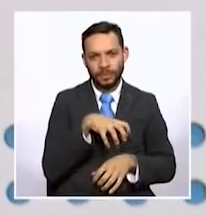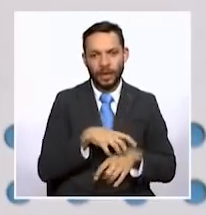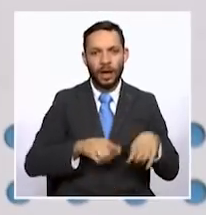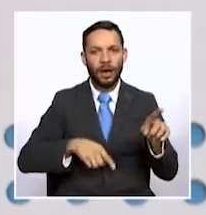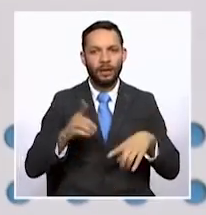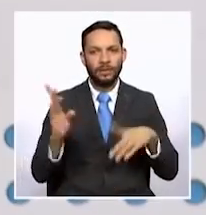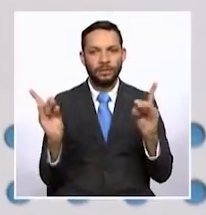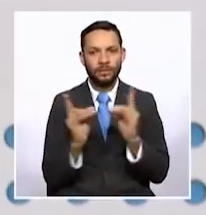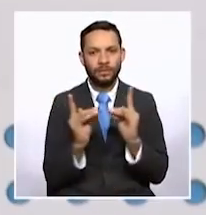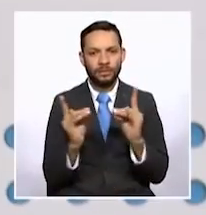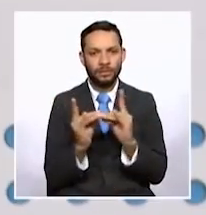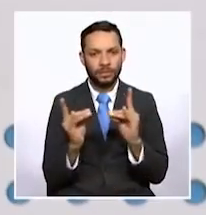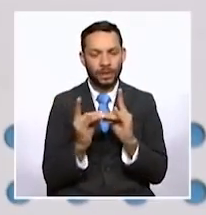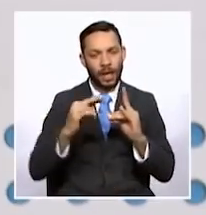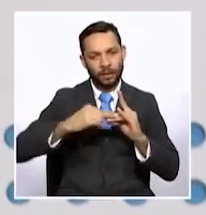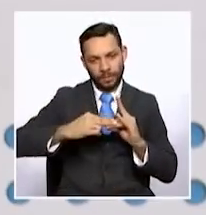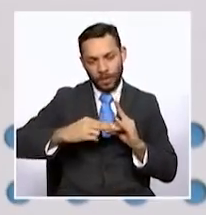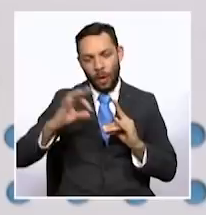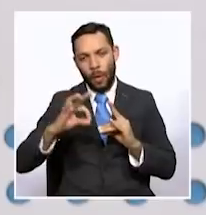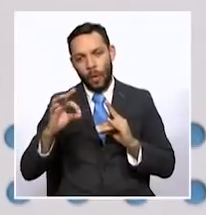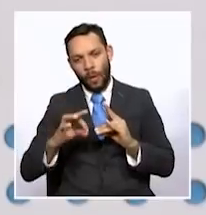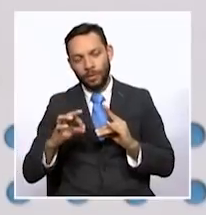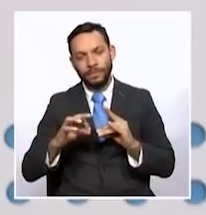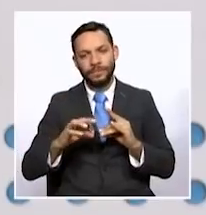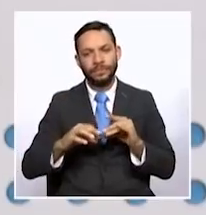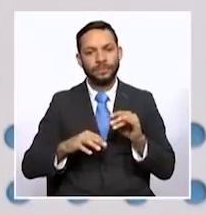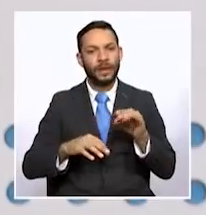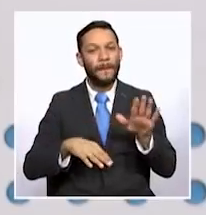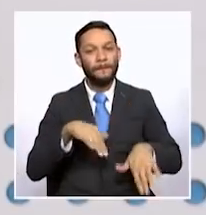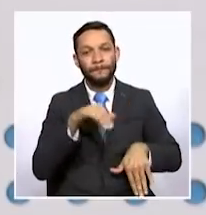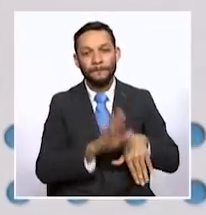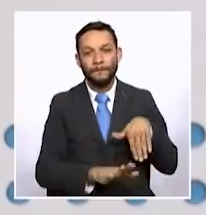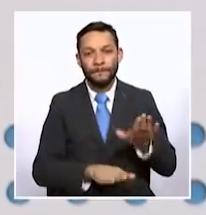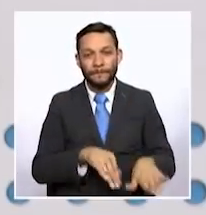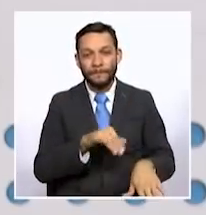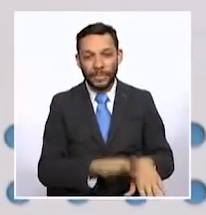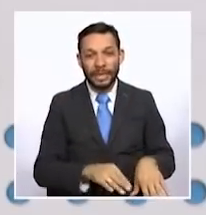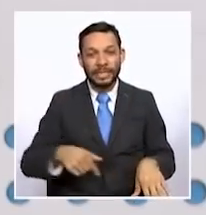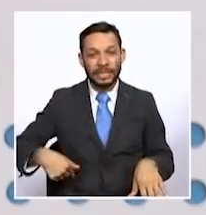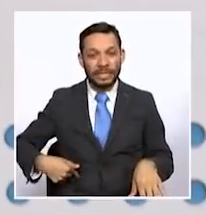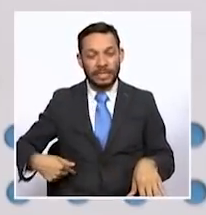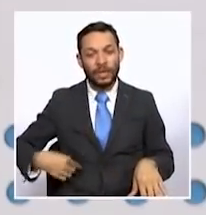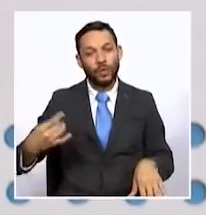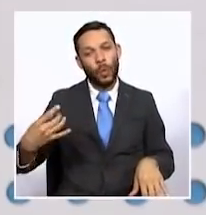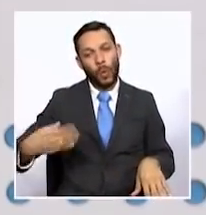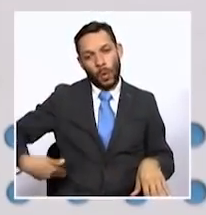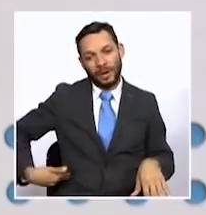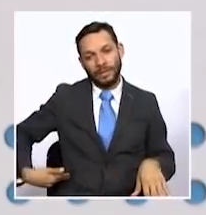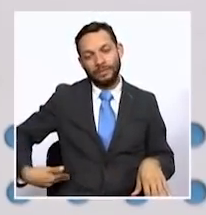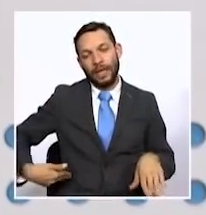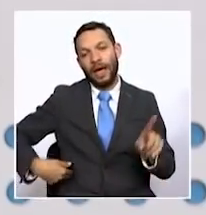con hacer algunos movimientos de la pierna, que se puede confundir muchas veces con un dolor en la cadera sin ser un dolor en la cadera.